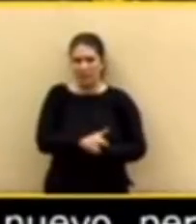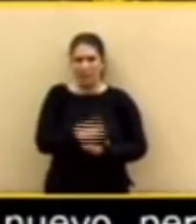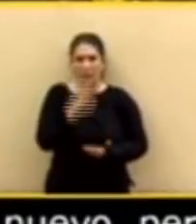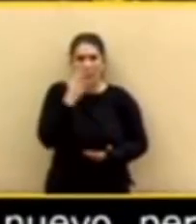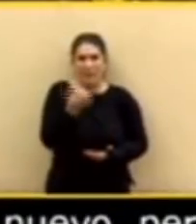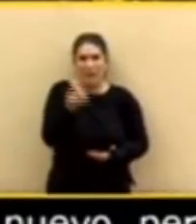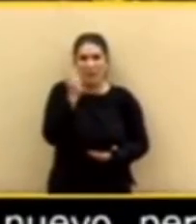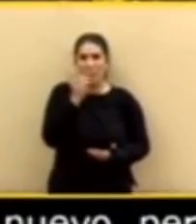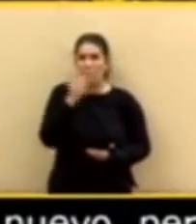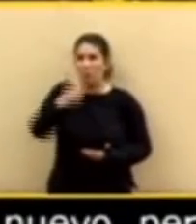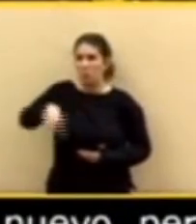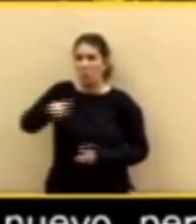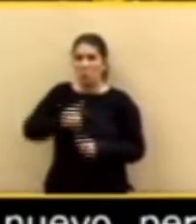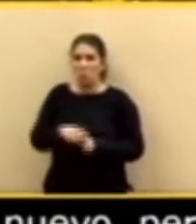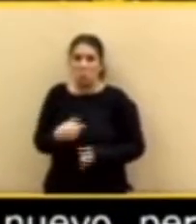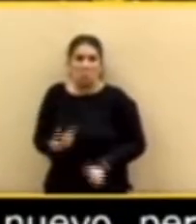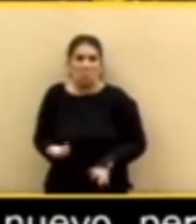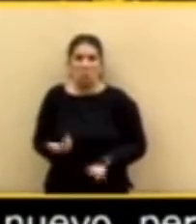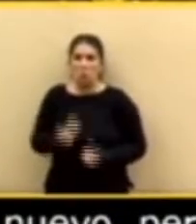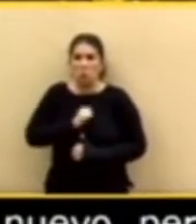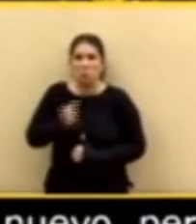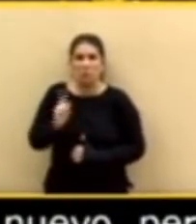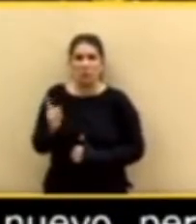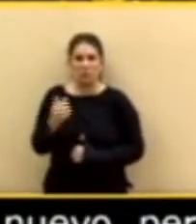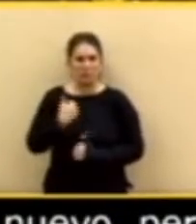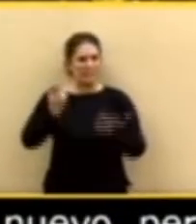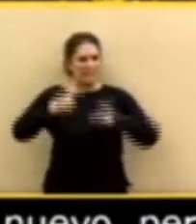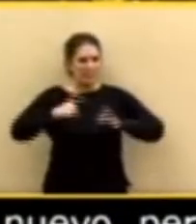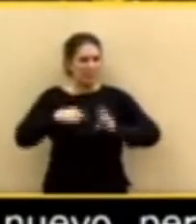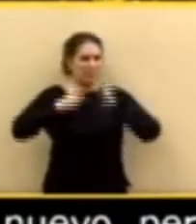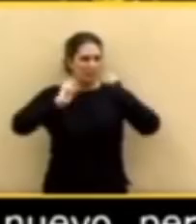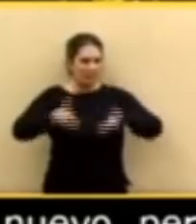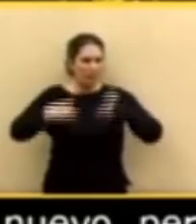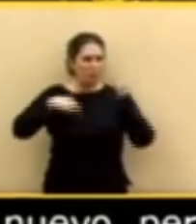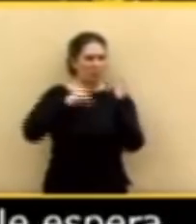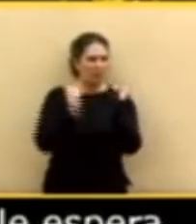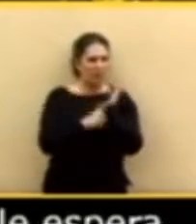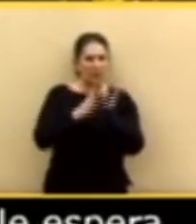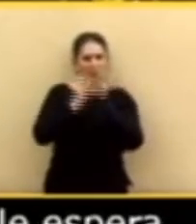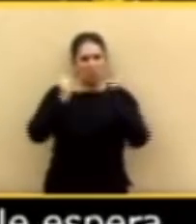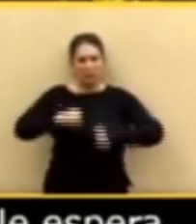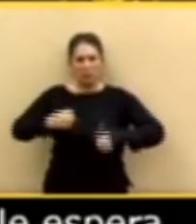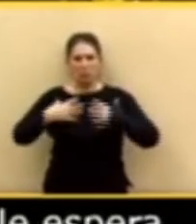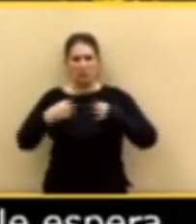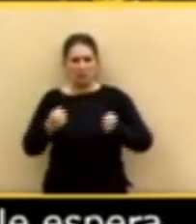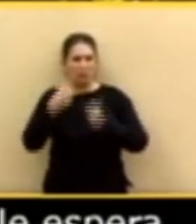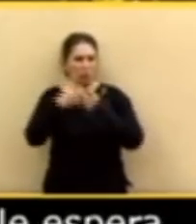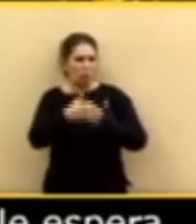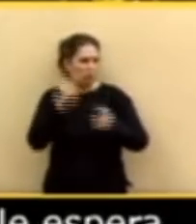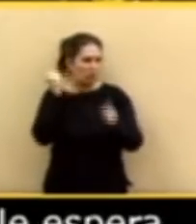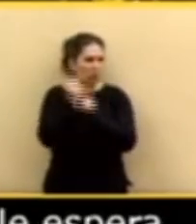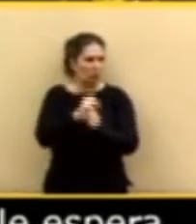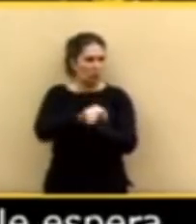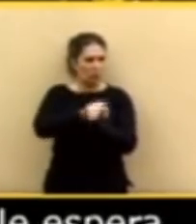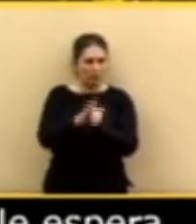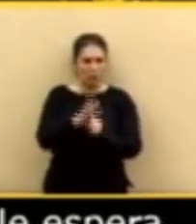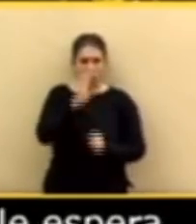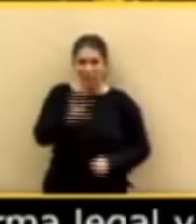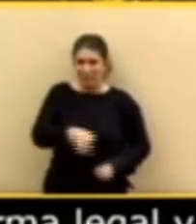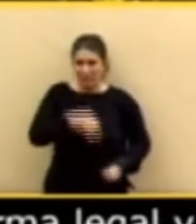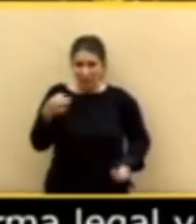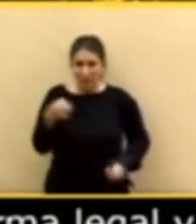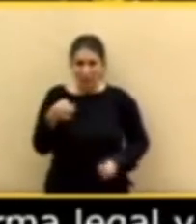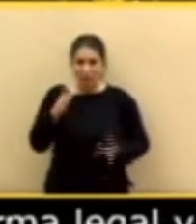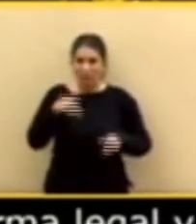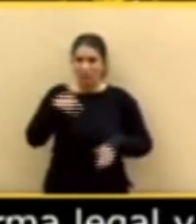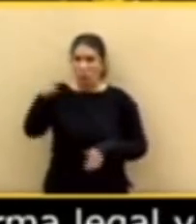estado 90 días bailando la yenca para decirse abstención sí o no, y lo habéis montado vosotros y los medios de izquierda que os presionaban, y